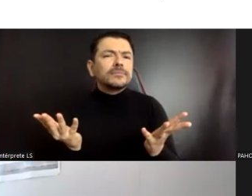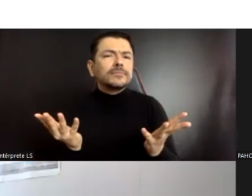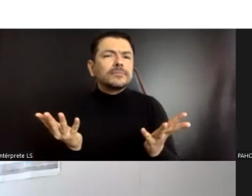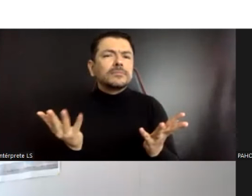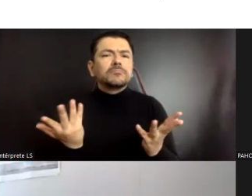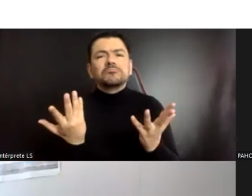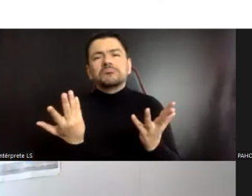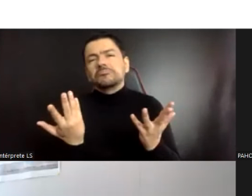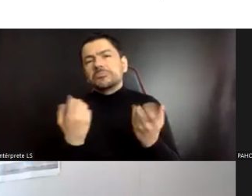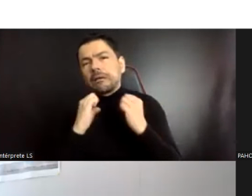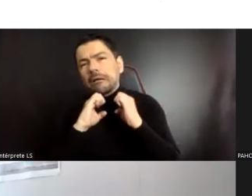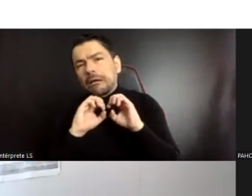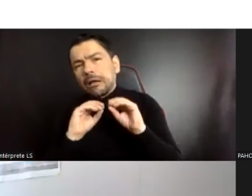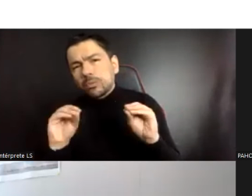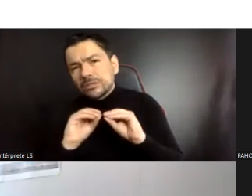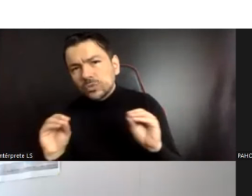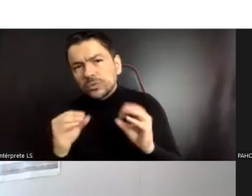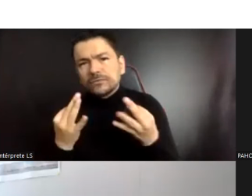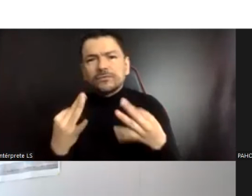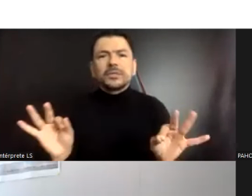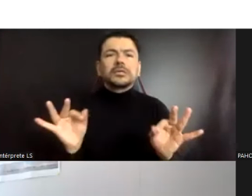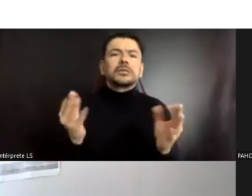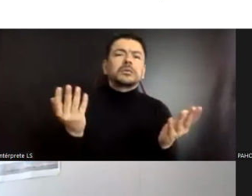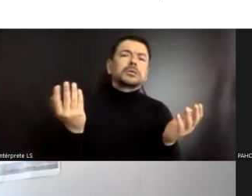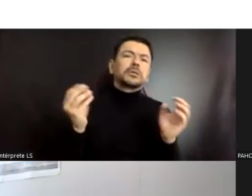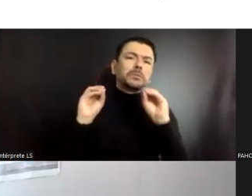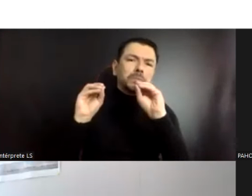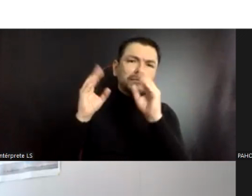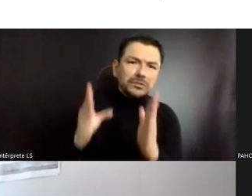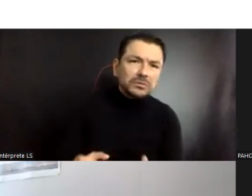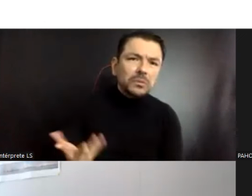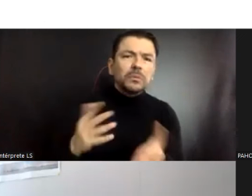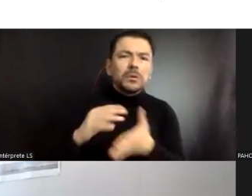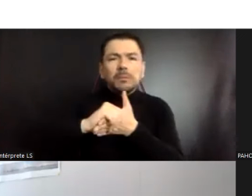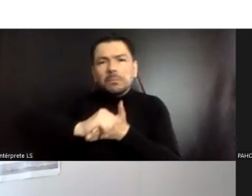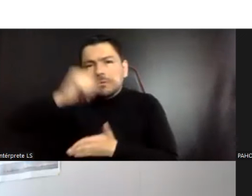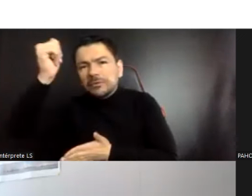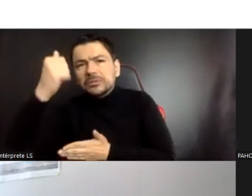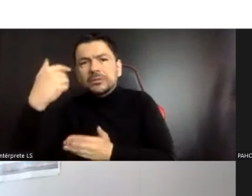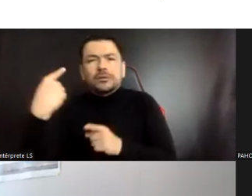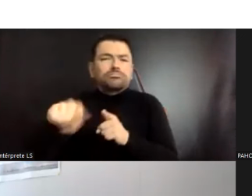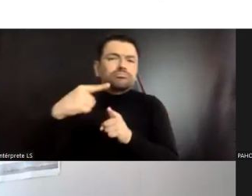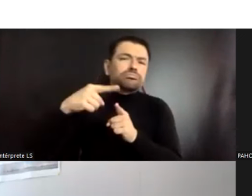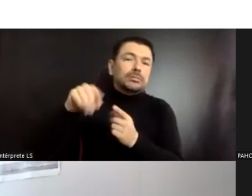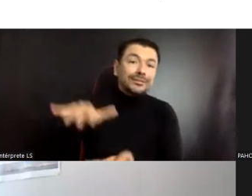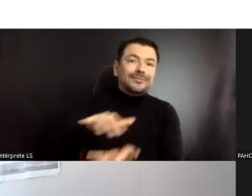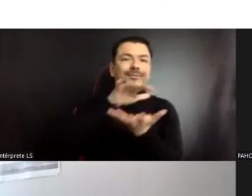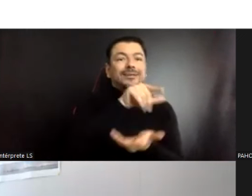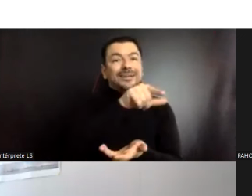academia para trabajar con distintas disciplinas. Y creo que debe ser ese incentivo